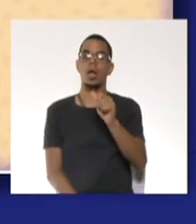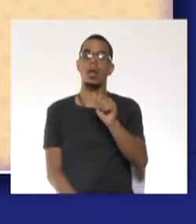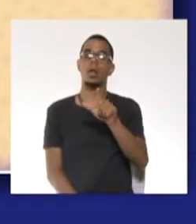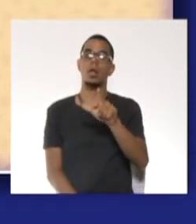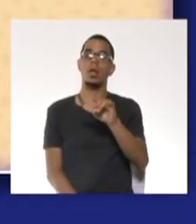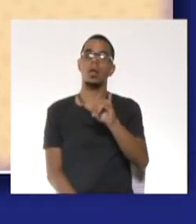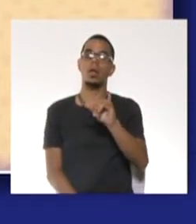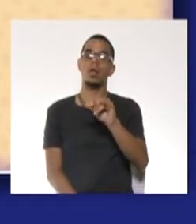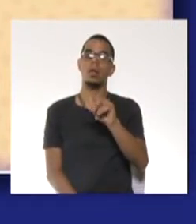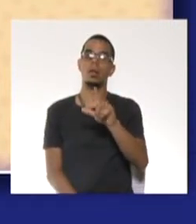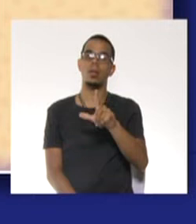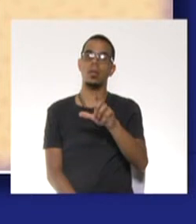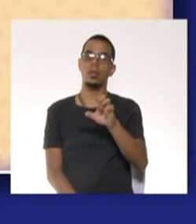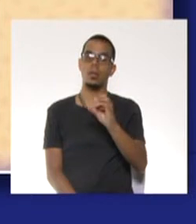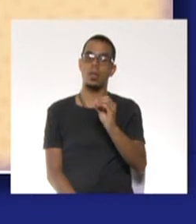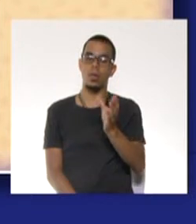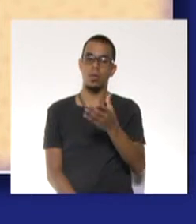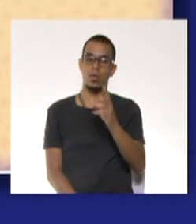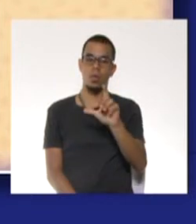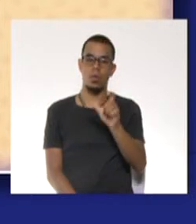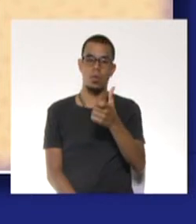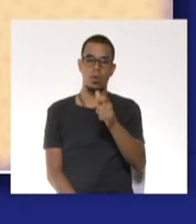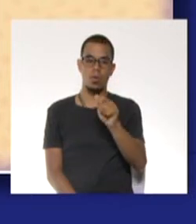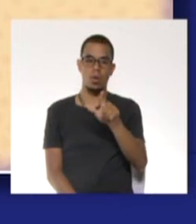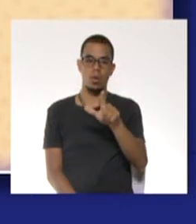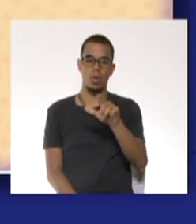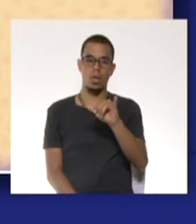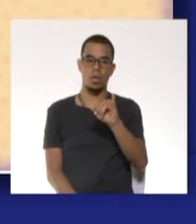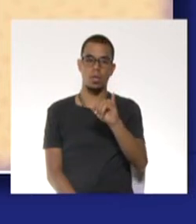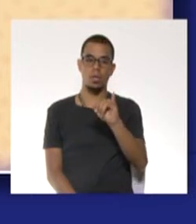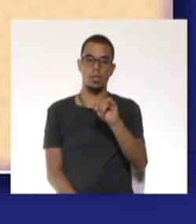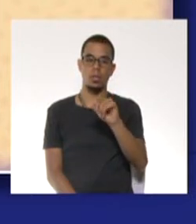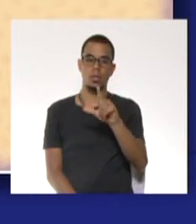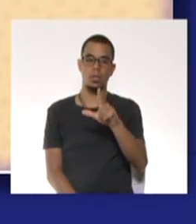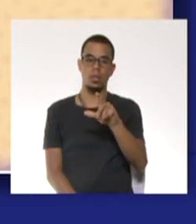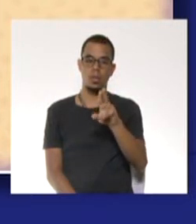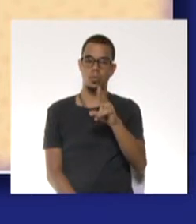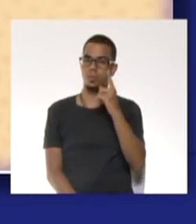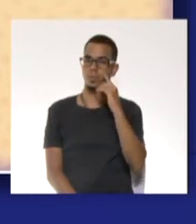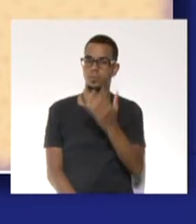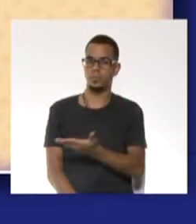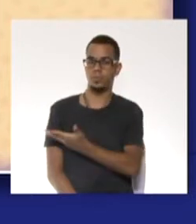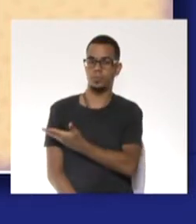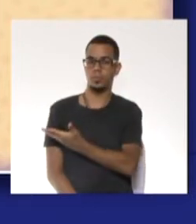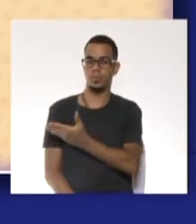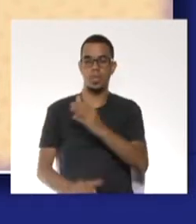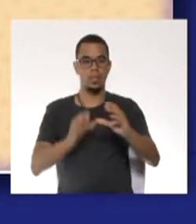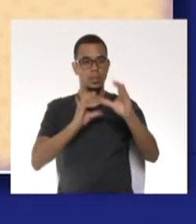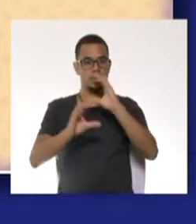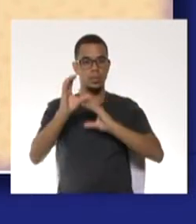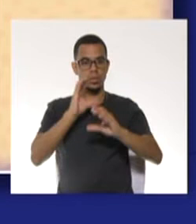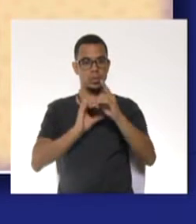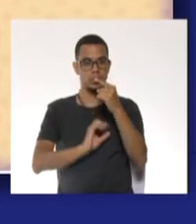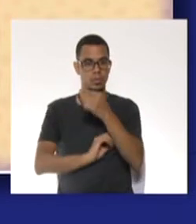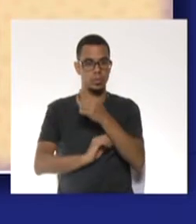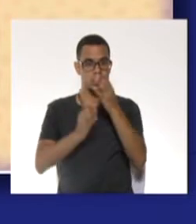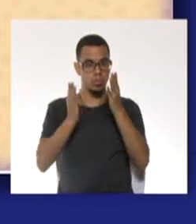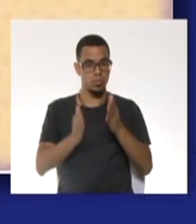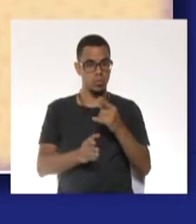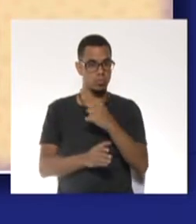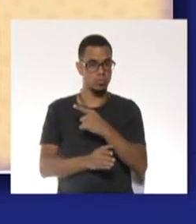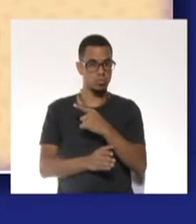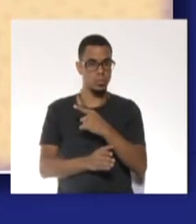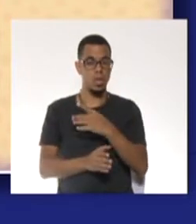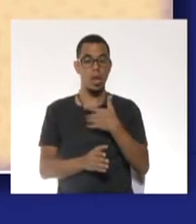Galilei. Este científico nos da mucho aporte para nuestros estudios en nuestra vida cotidiana. Y dice que la